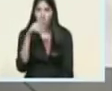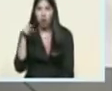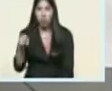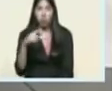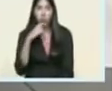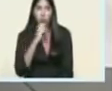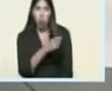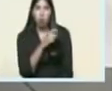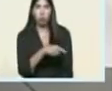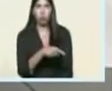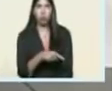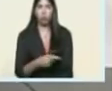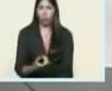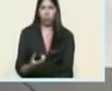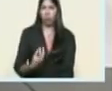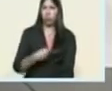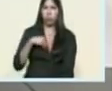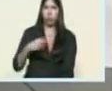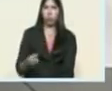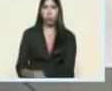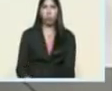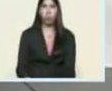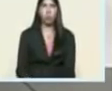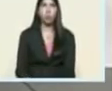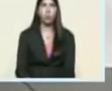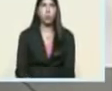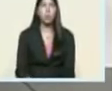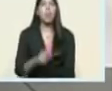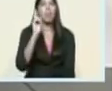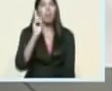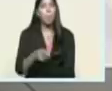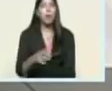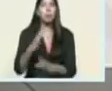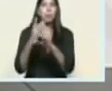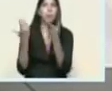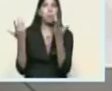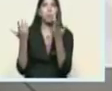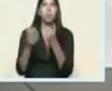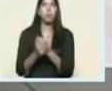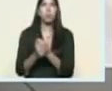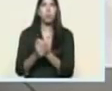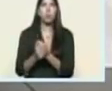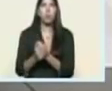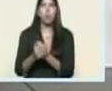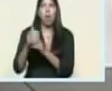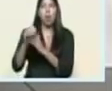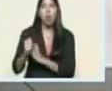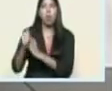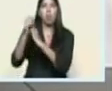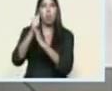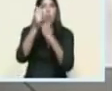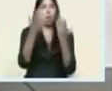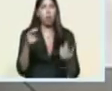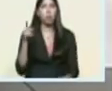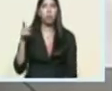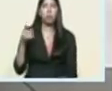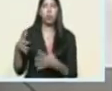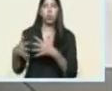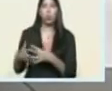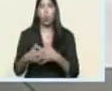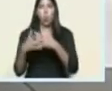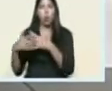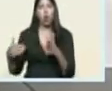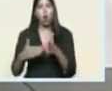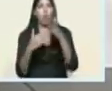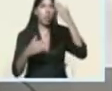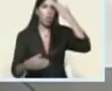embajadora de los Estados Unidos, así como el discurso de los principales voceros del gobierno de Estados Unidos contra